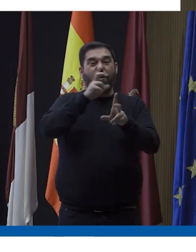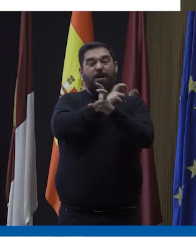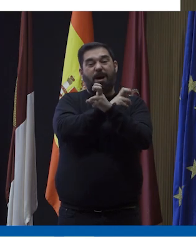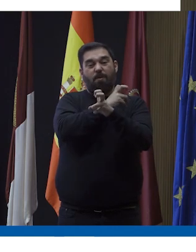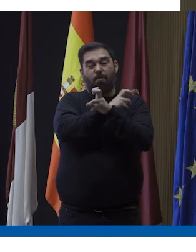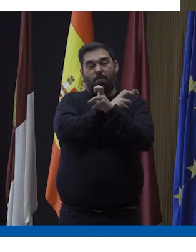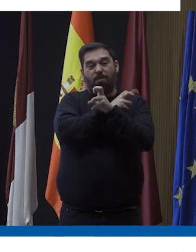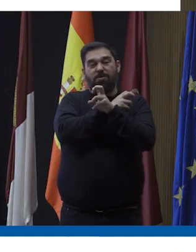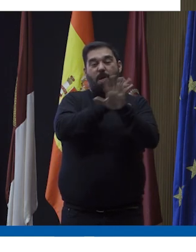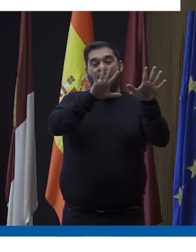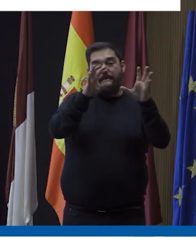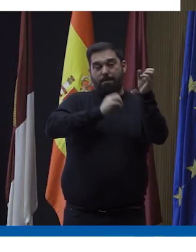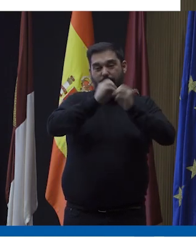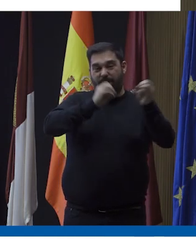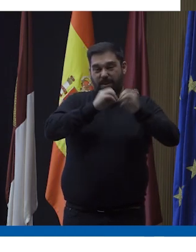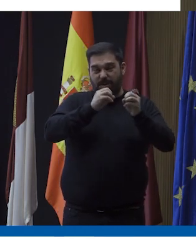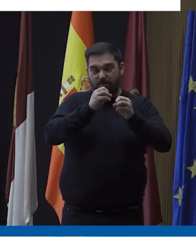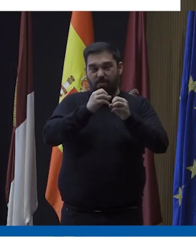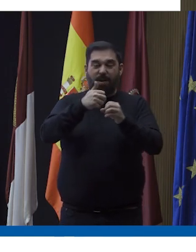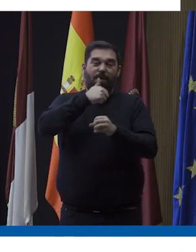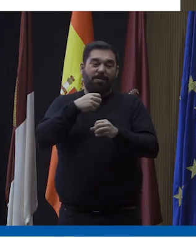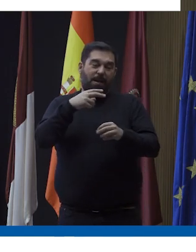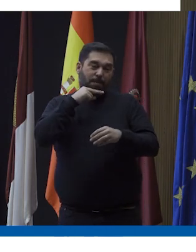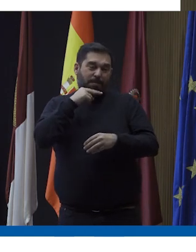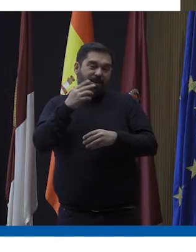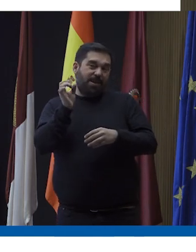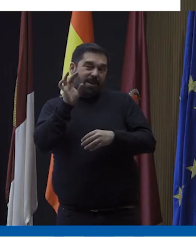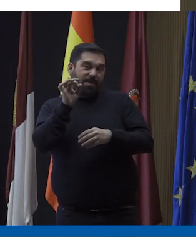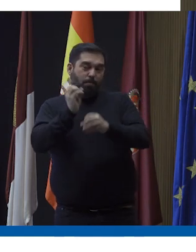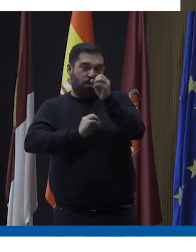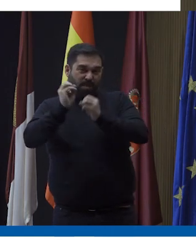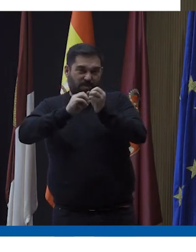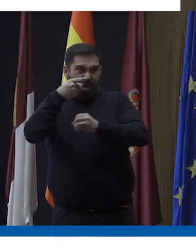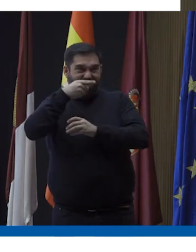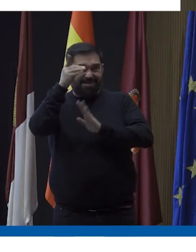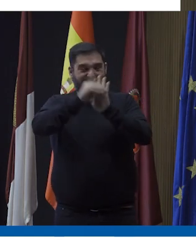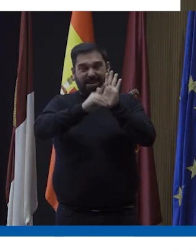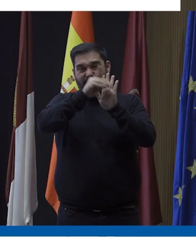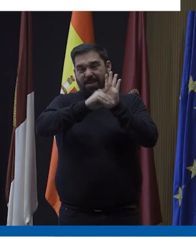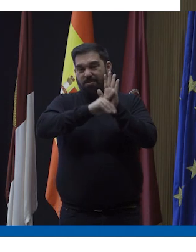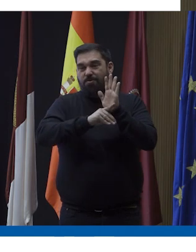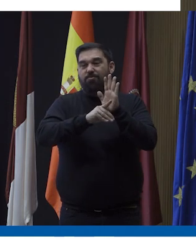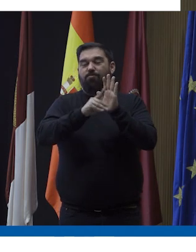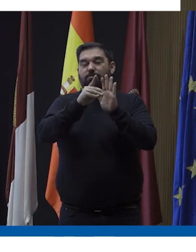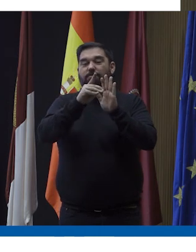Osteoporosis, 8%. Incontinencia, 15%, ¿vale? O sea que son cifras